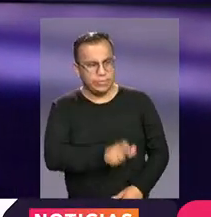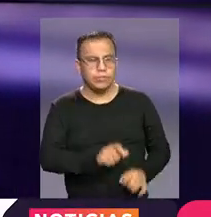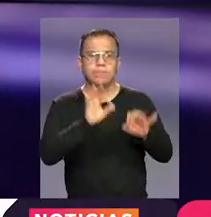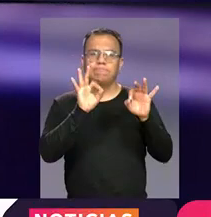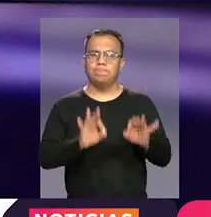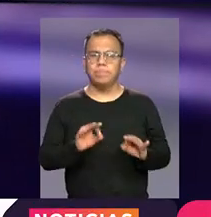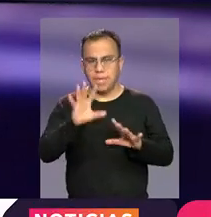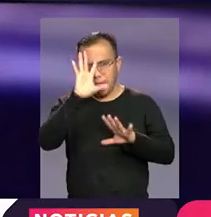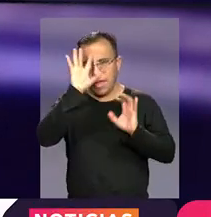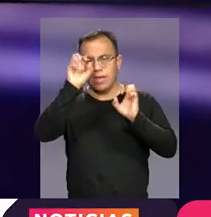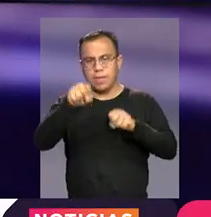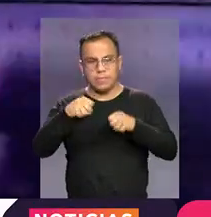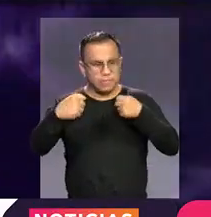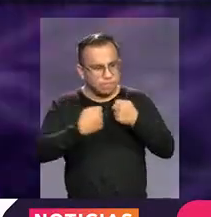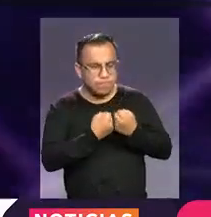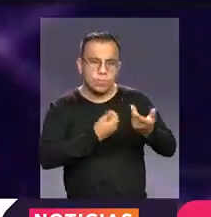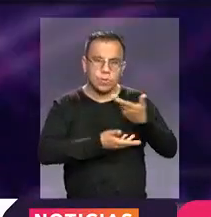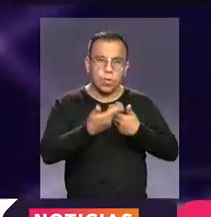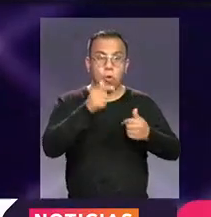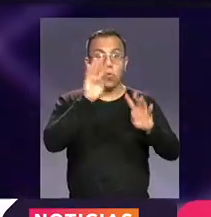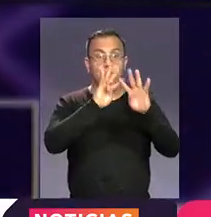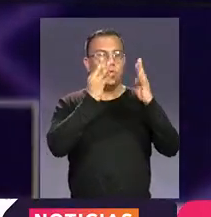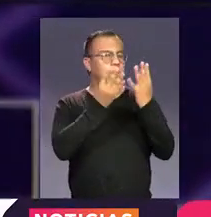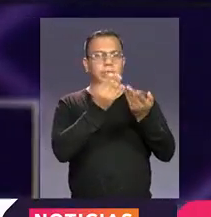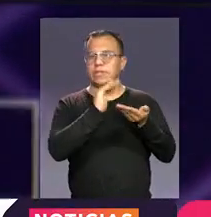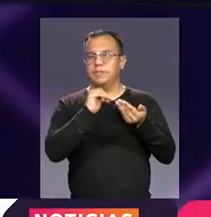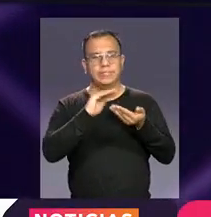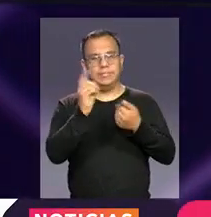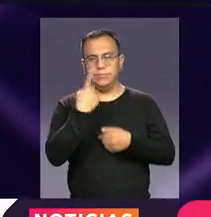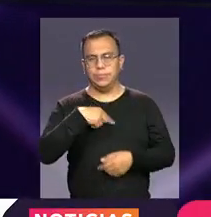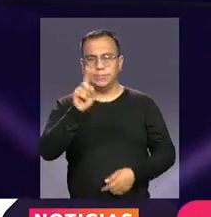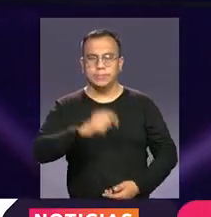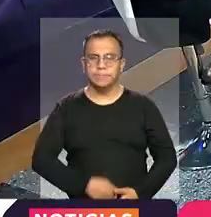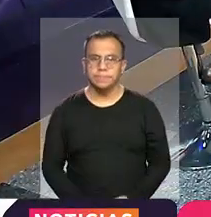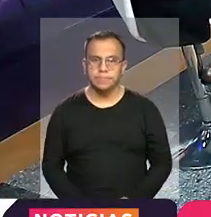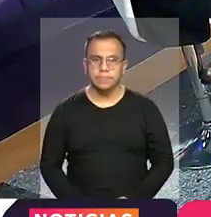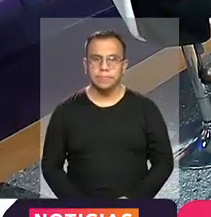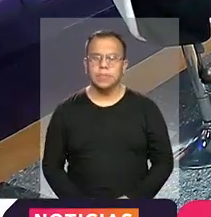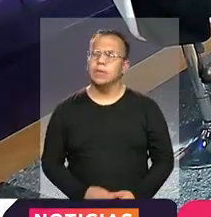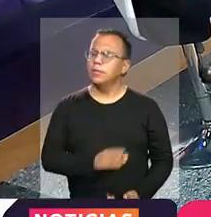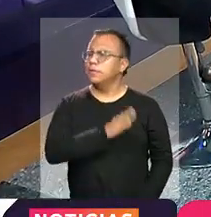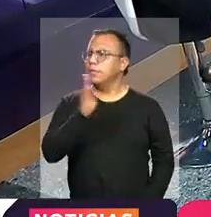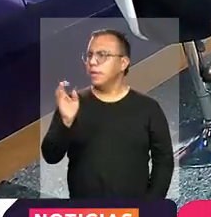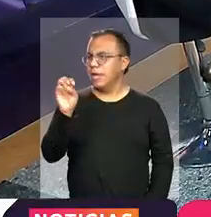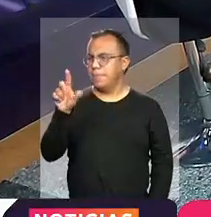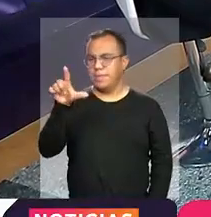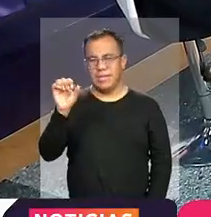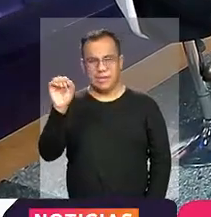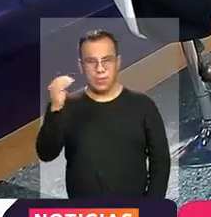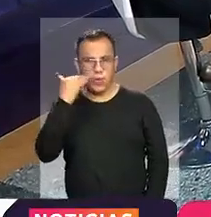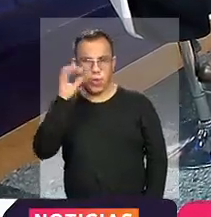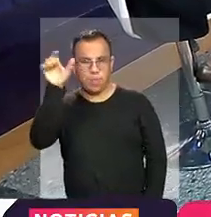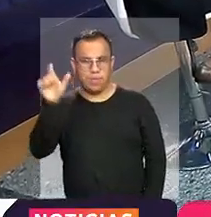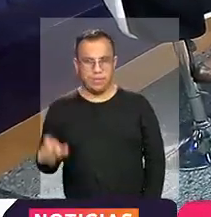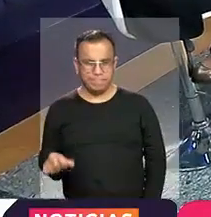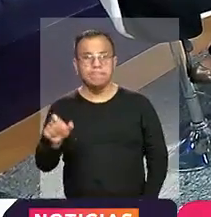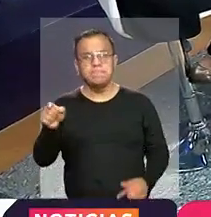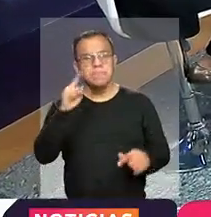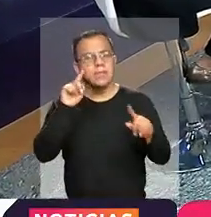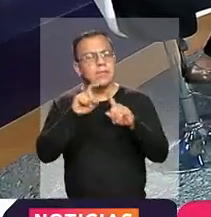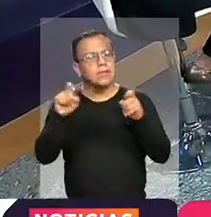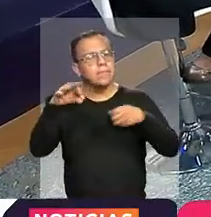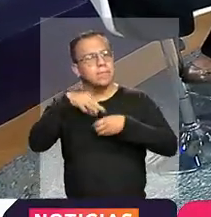la capacidad de negociar con el congreso porque no es fácil camilo enciso retomando en parte lo que dice daniela sobre todo en